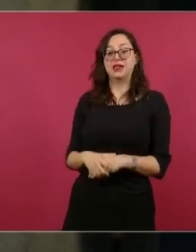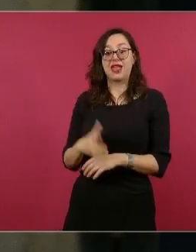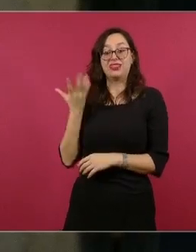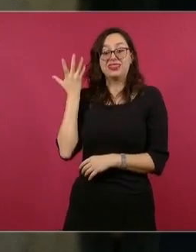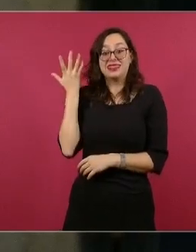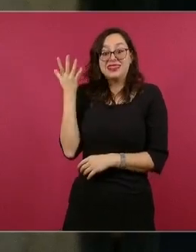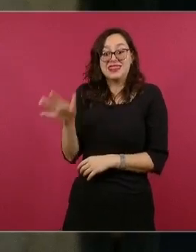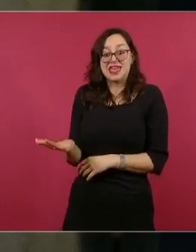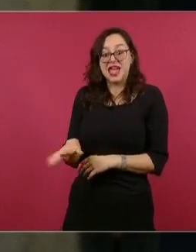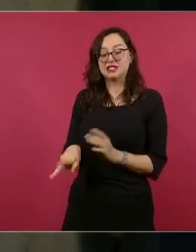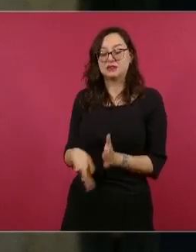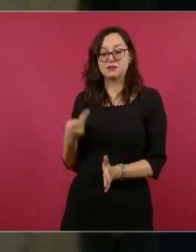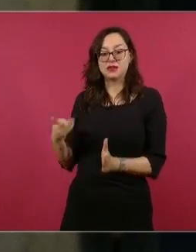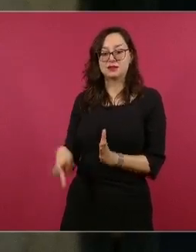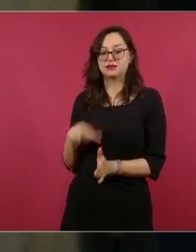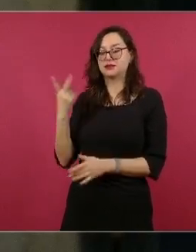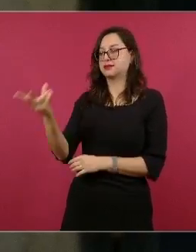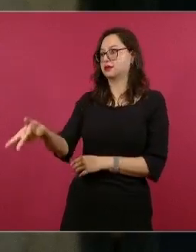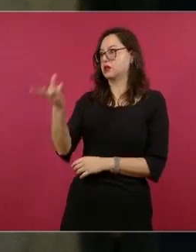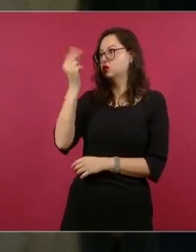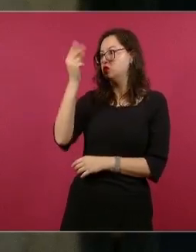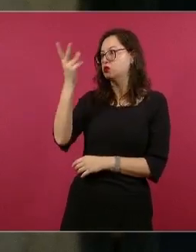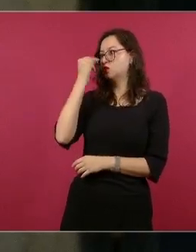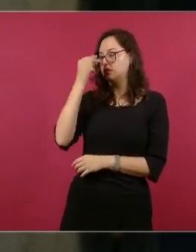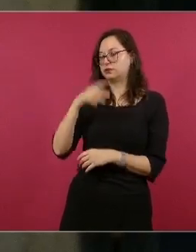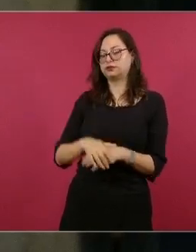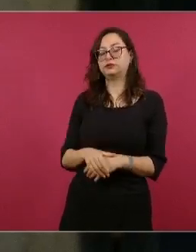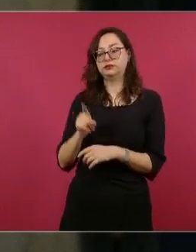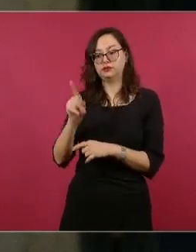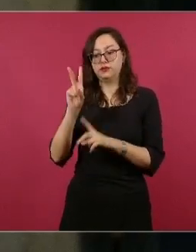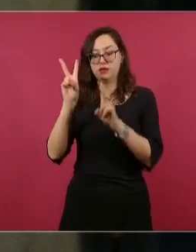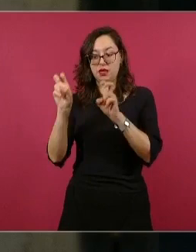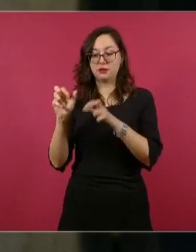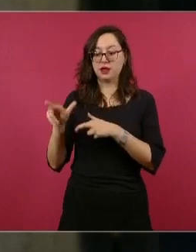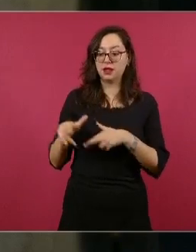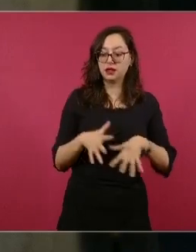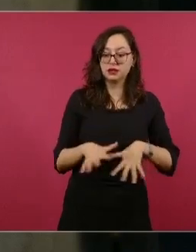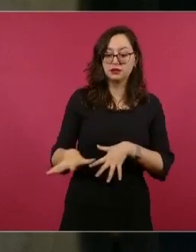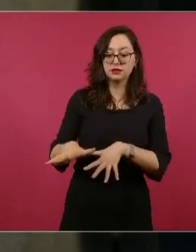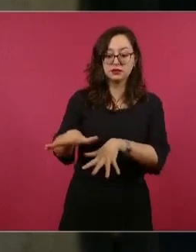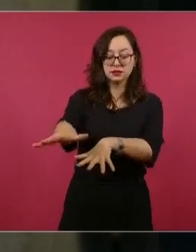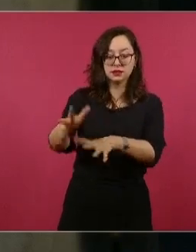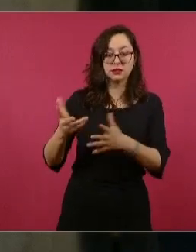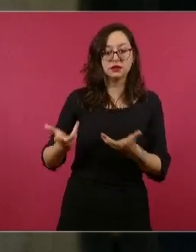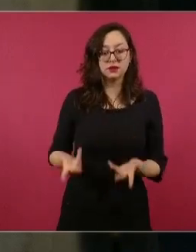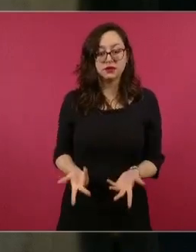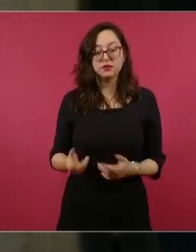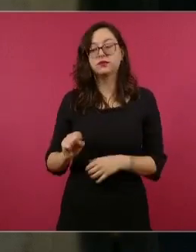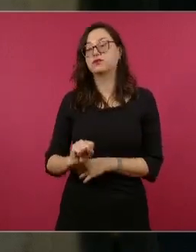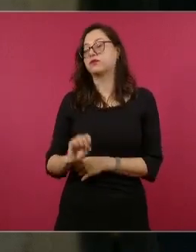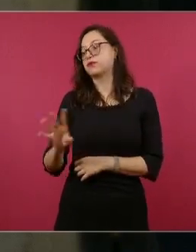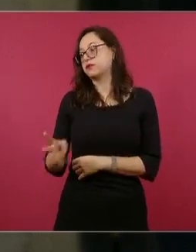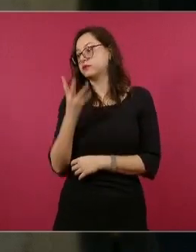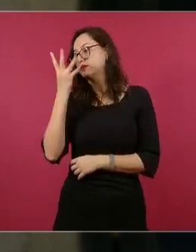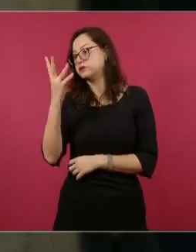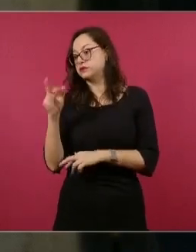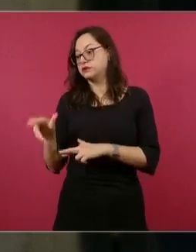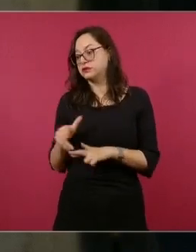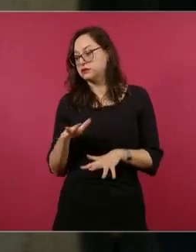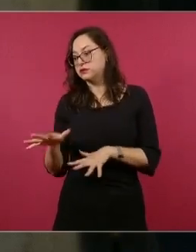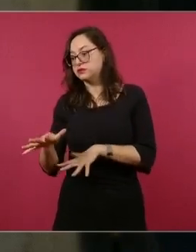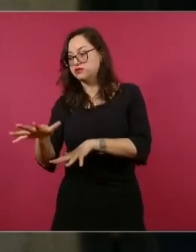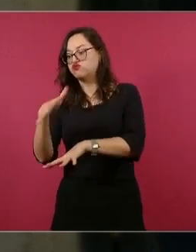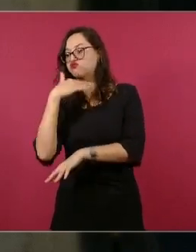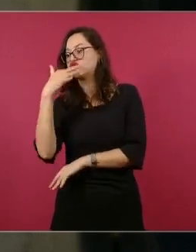el río de los Orcones. También sobre la extracción de material petreo en ríos son cuatro, residuos y